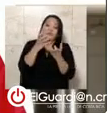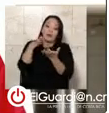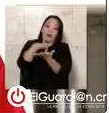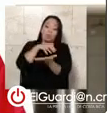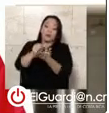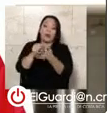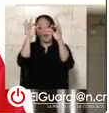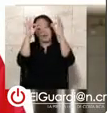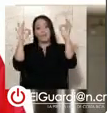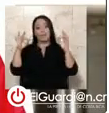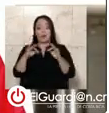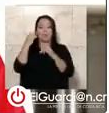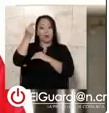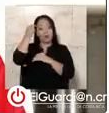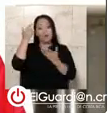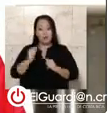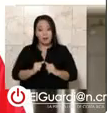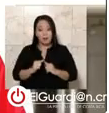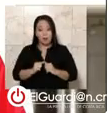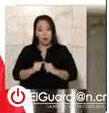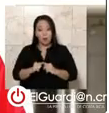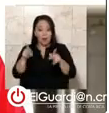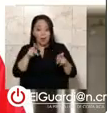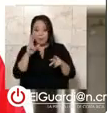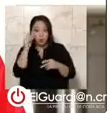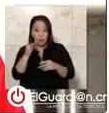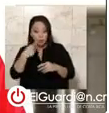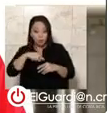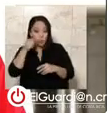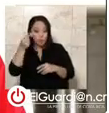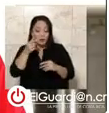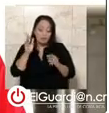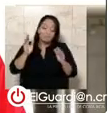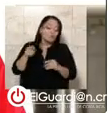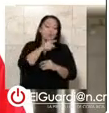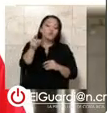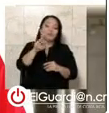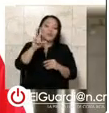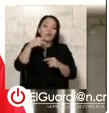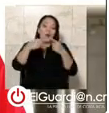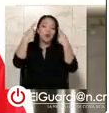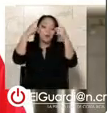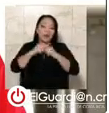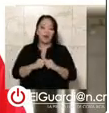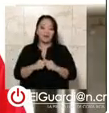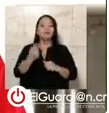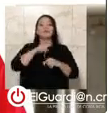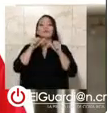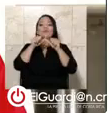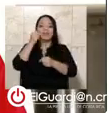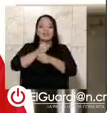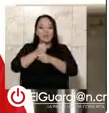Estado, perdón, del gobierno, no lo van a lograr porque nosotros vamos a seguir actuando muy